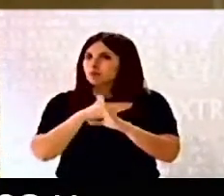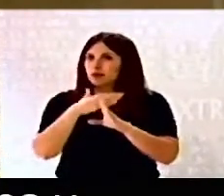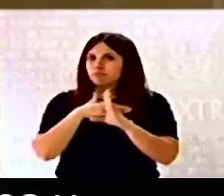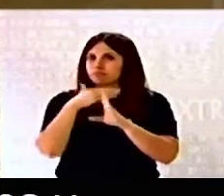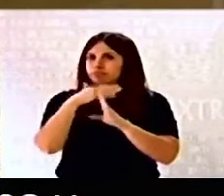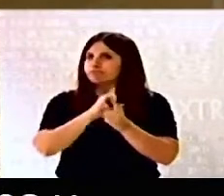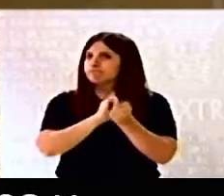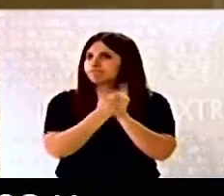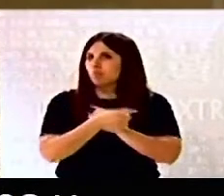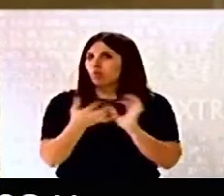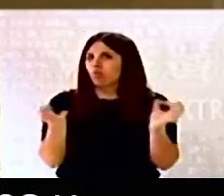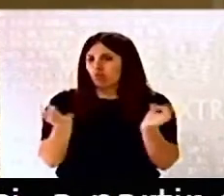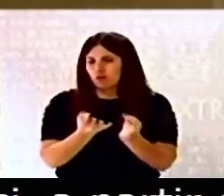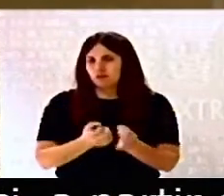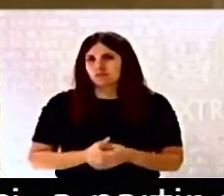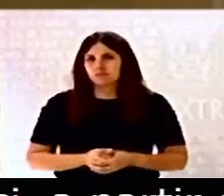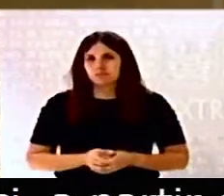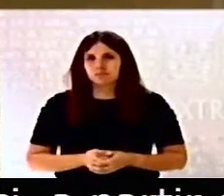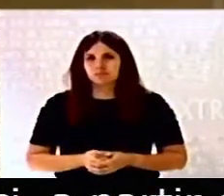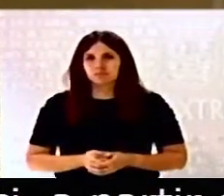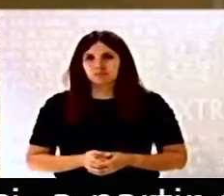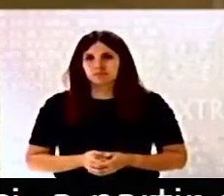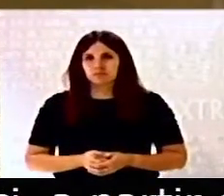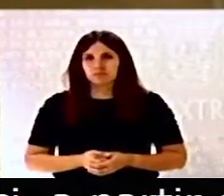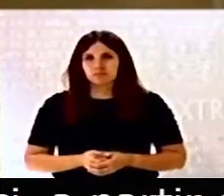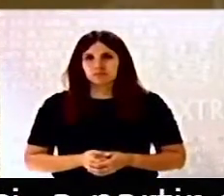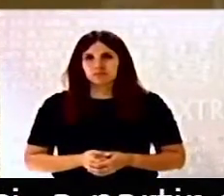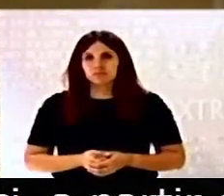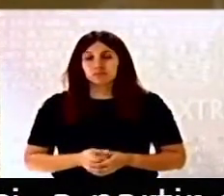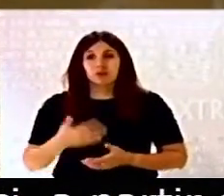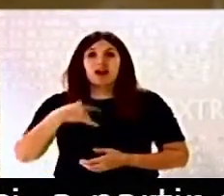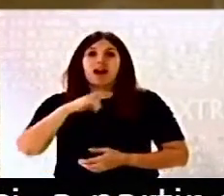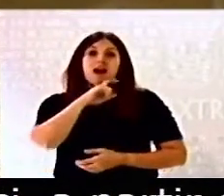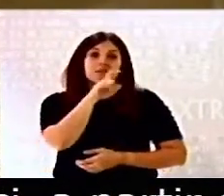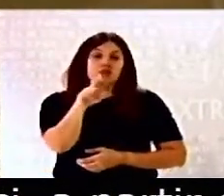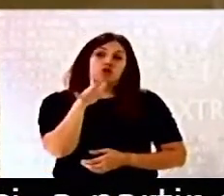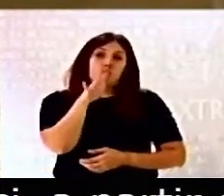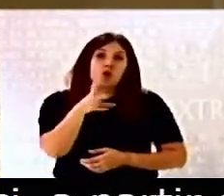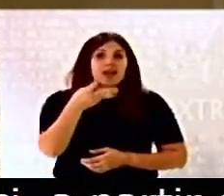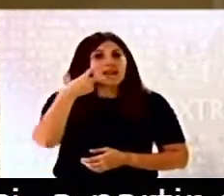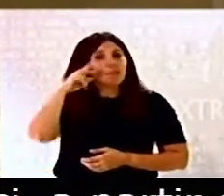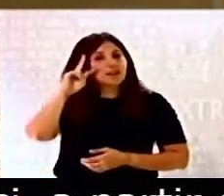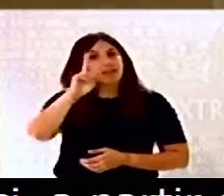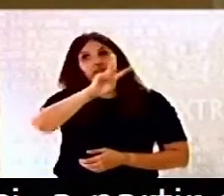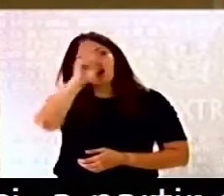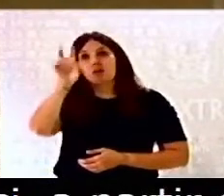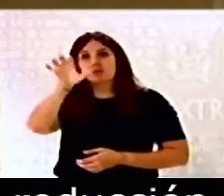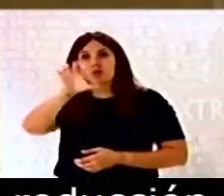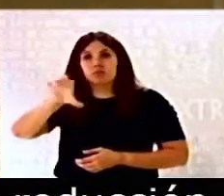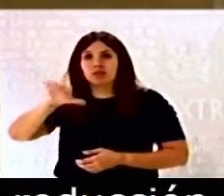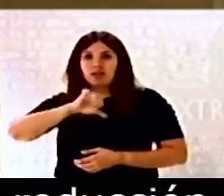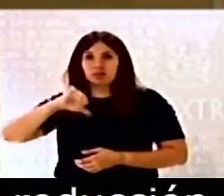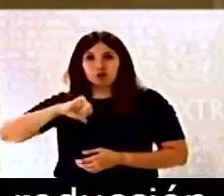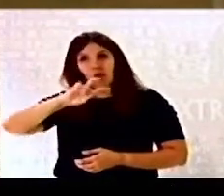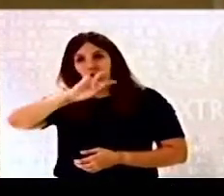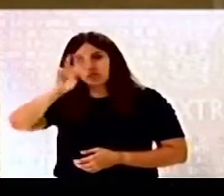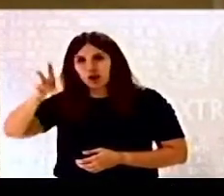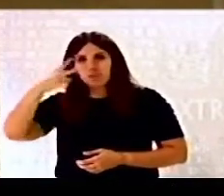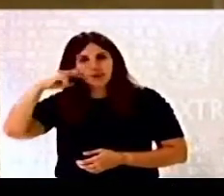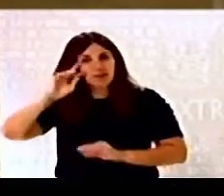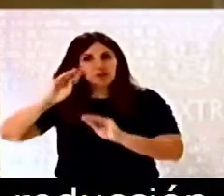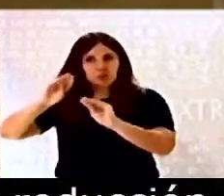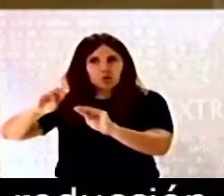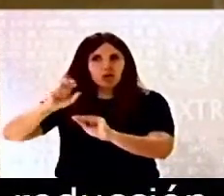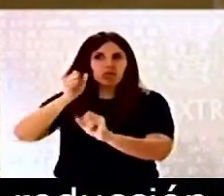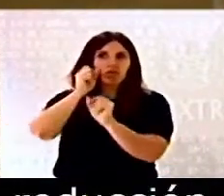alguna medida de reducción de la movilidad. Lo digo porque la experiencia de otras comunidades autónomas, desgraciadamente, ha sido que